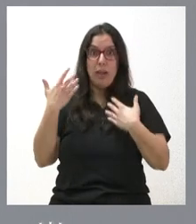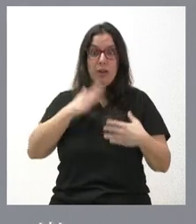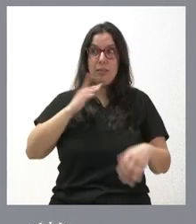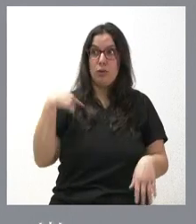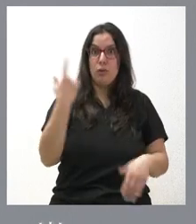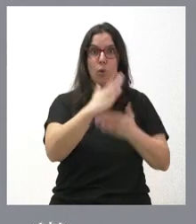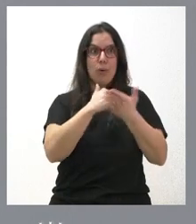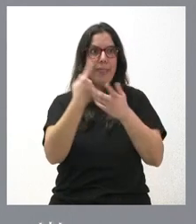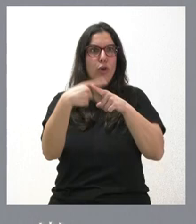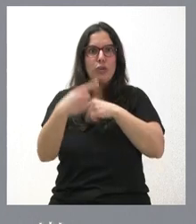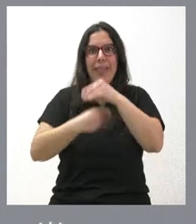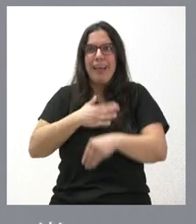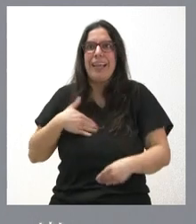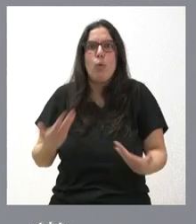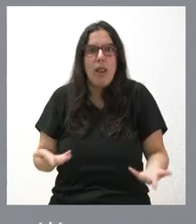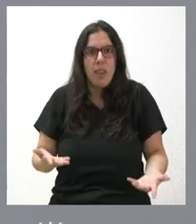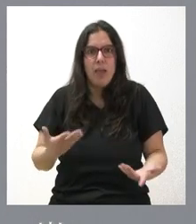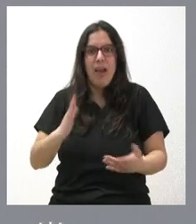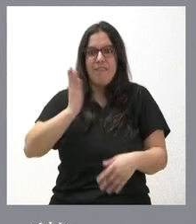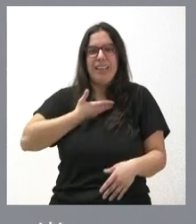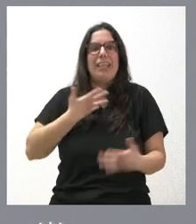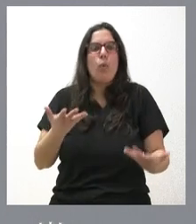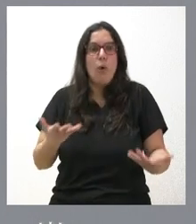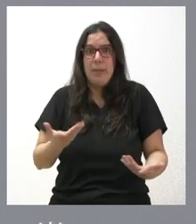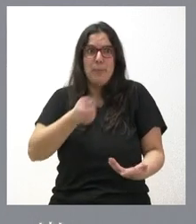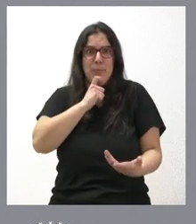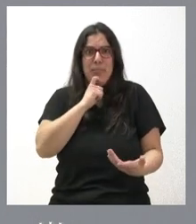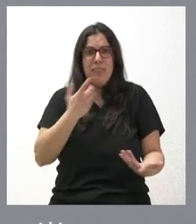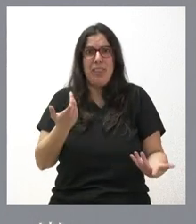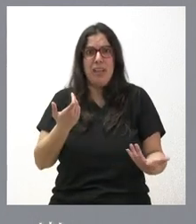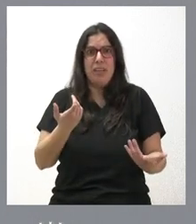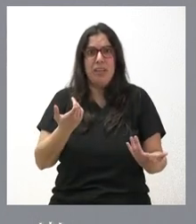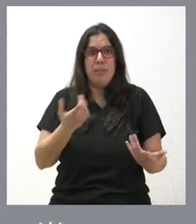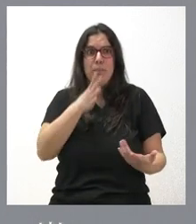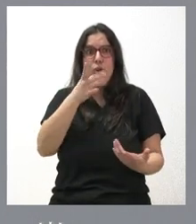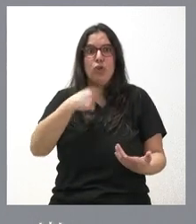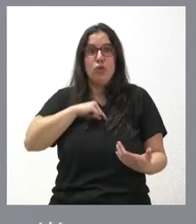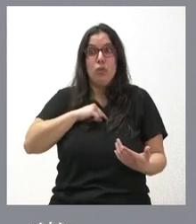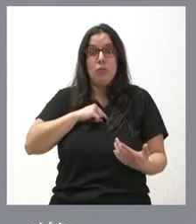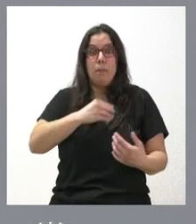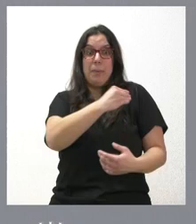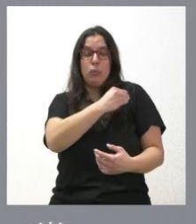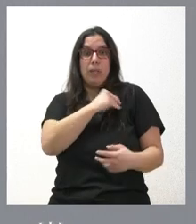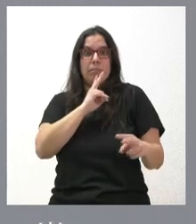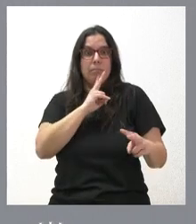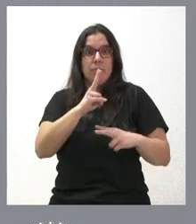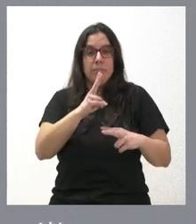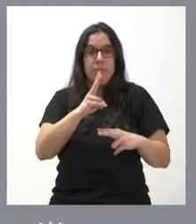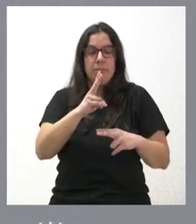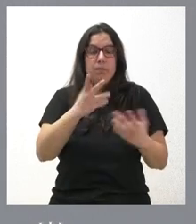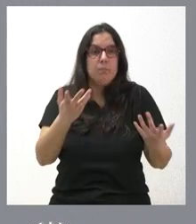aquello que nos afecta es muy difícil estar eh respondiendo siempre a través